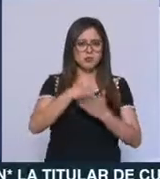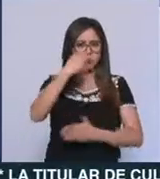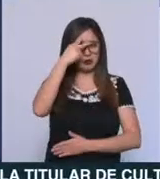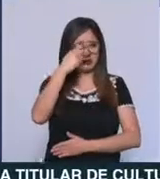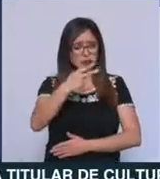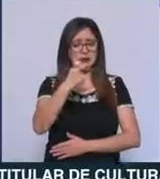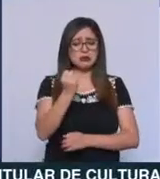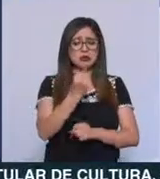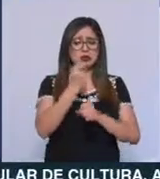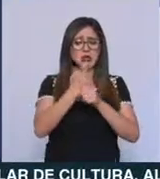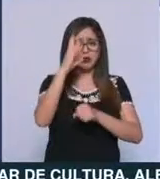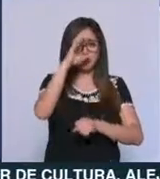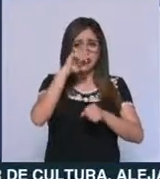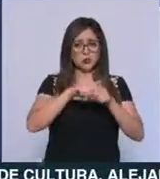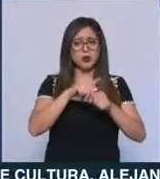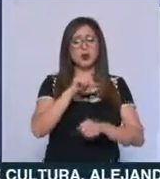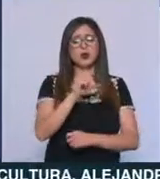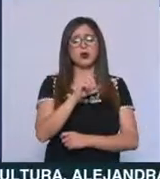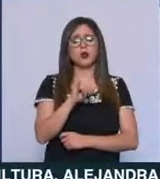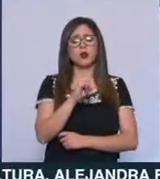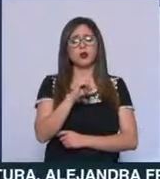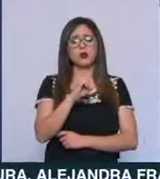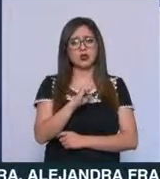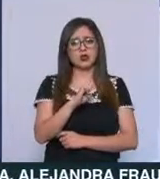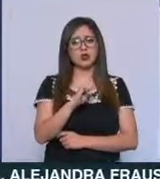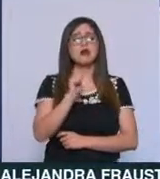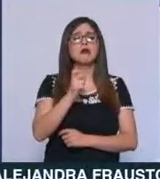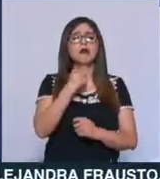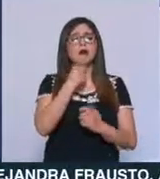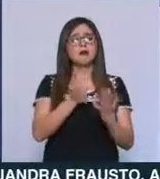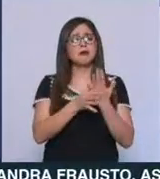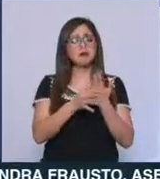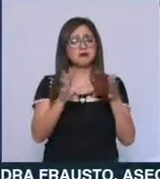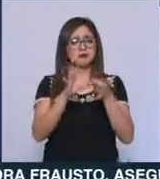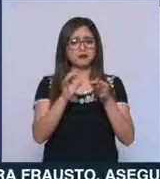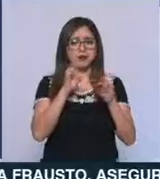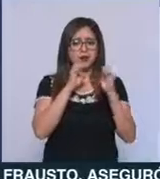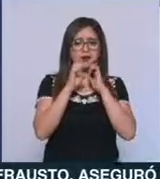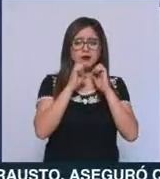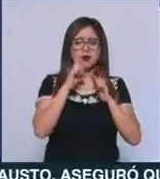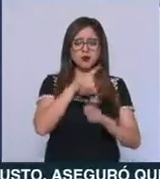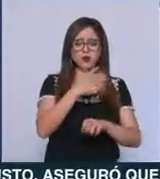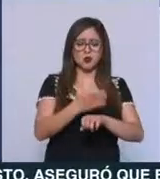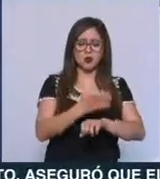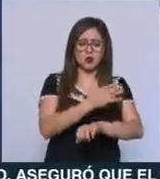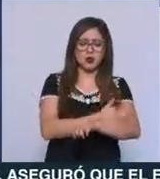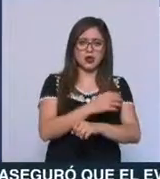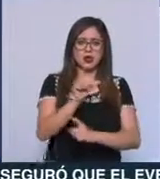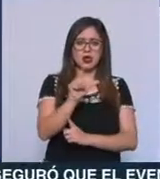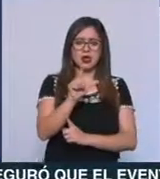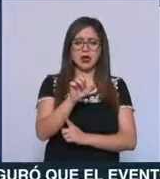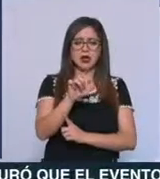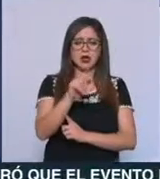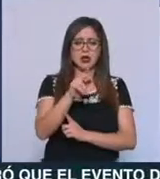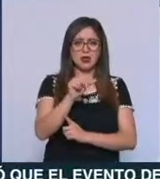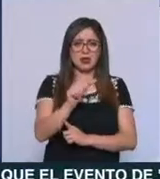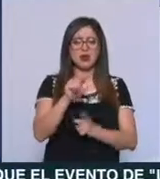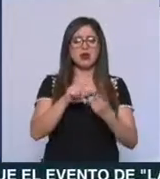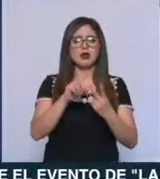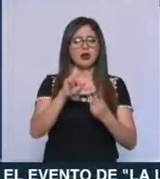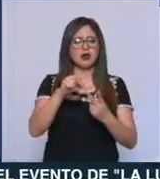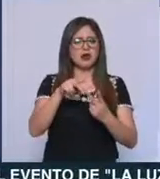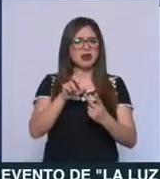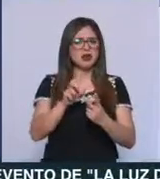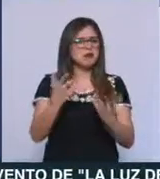El secretario de Cultura Local, José Alfonso Suárez del Real, conversó con nuestros compañeros de 21 Noticias, Alejandra Gallardo y Enrique Alcocer. ¿De